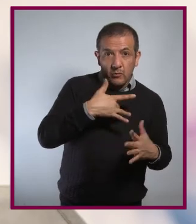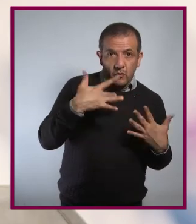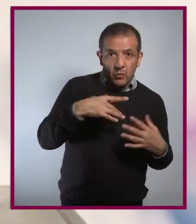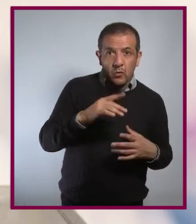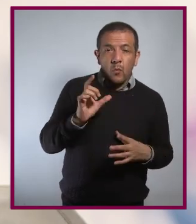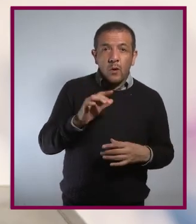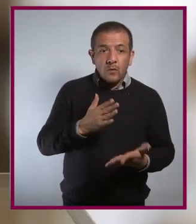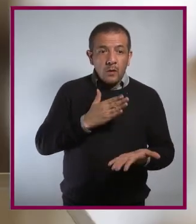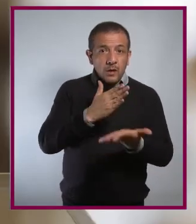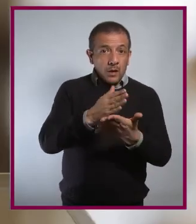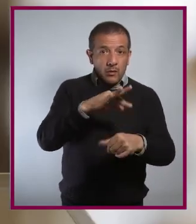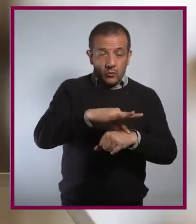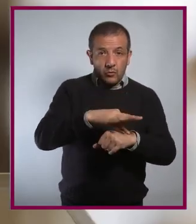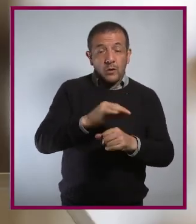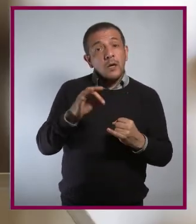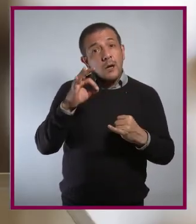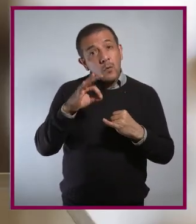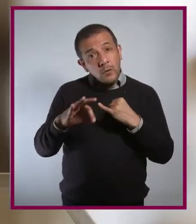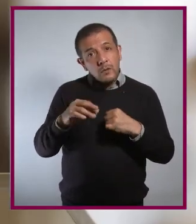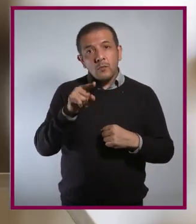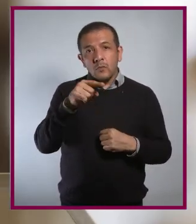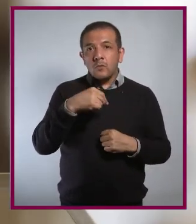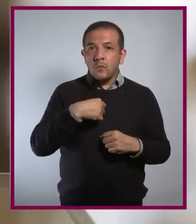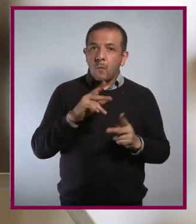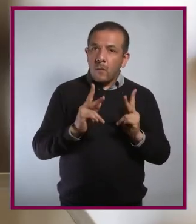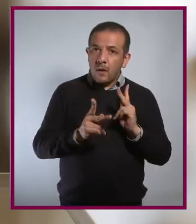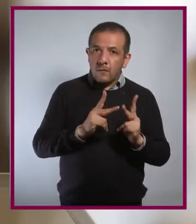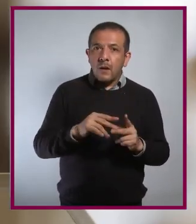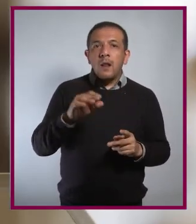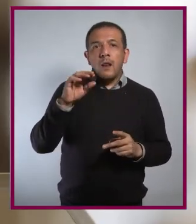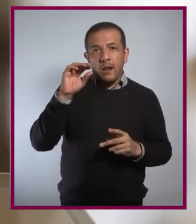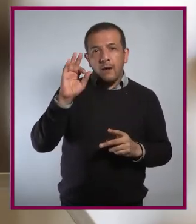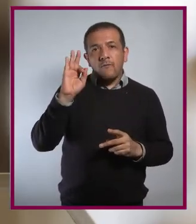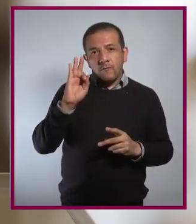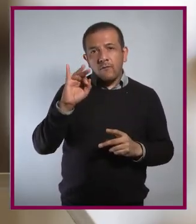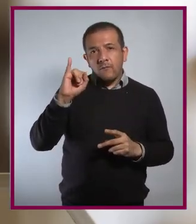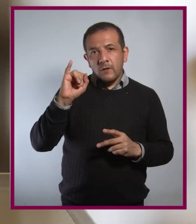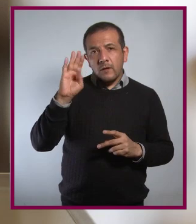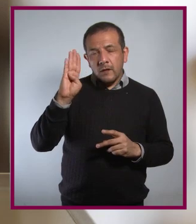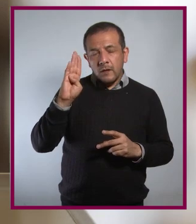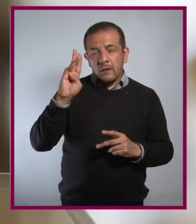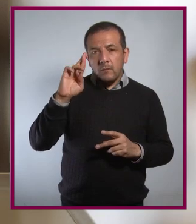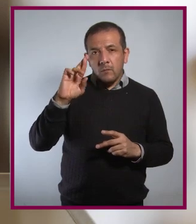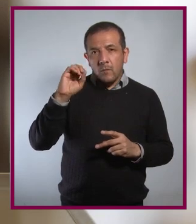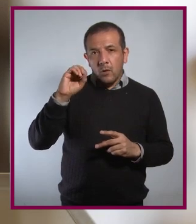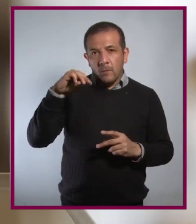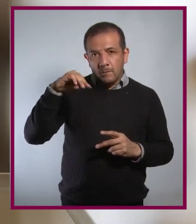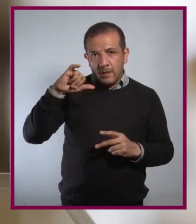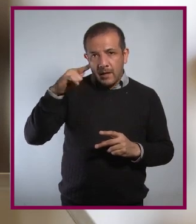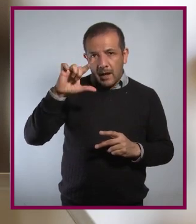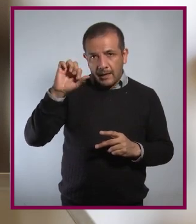dolor. Finalmente, platicamos sobre la fibromialgia,